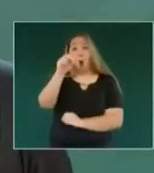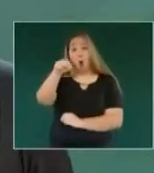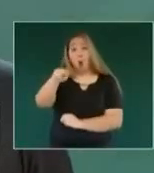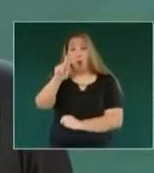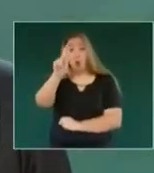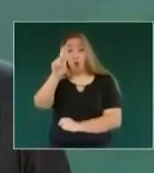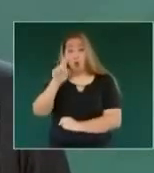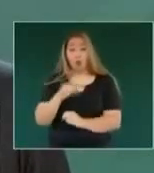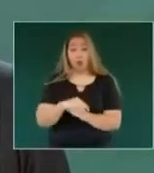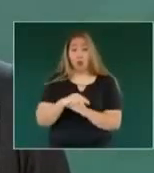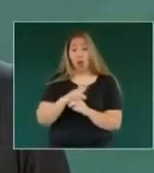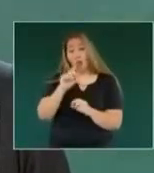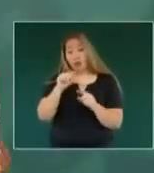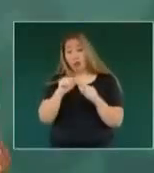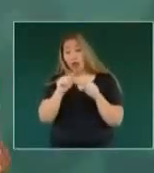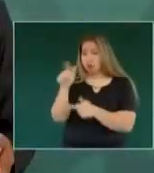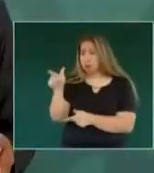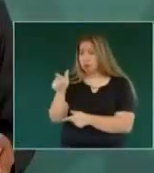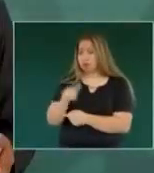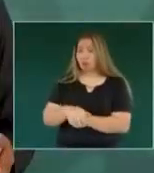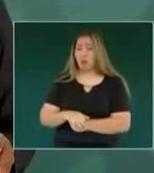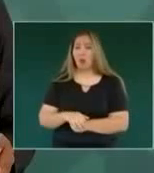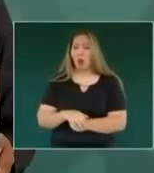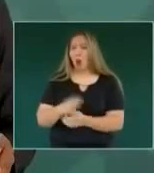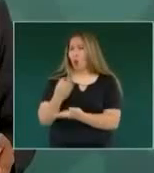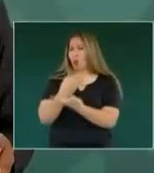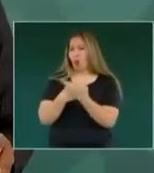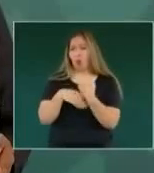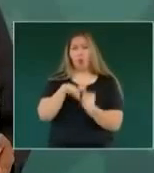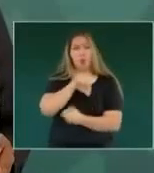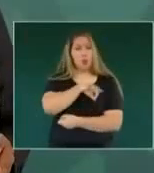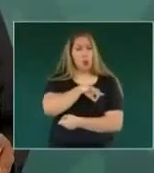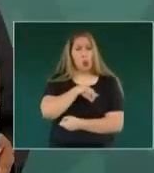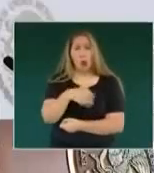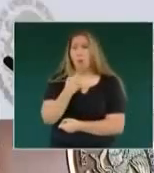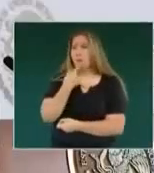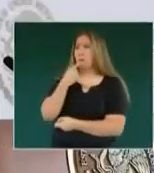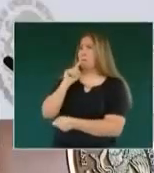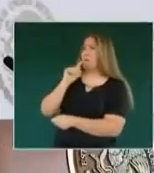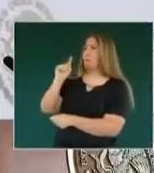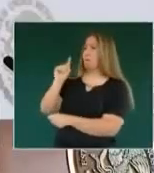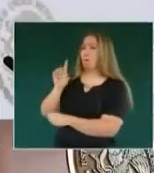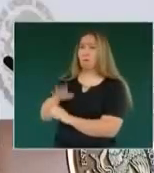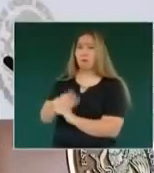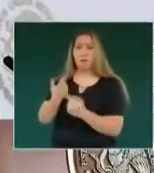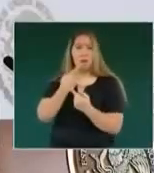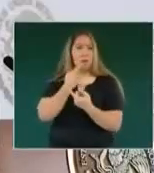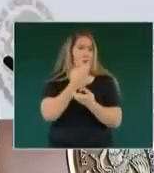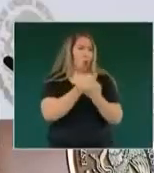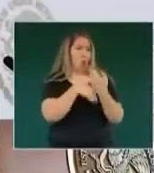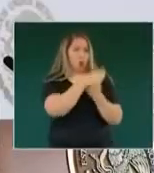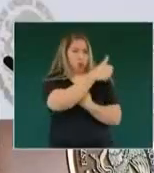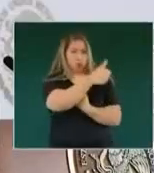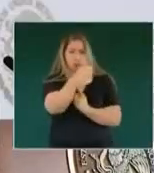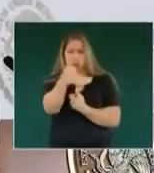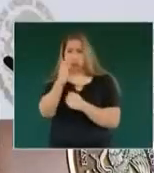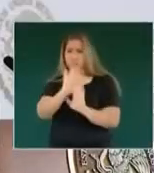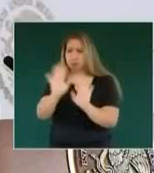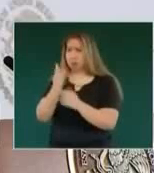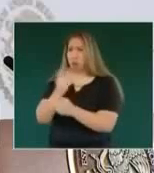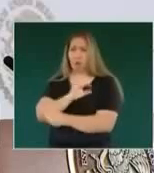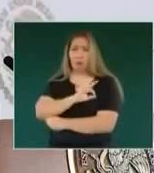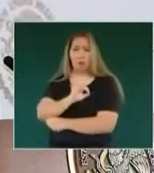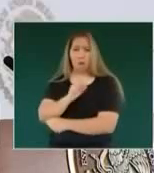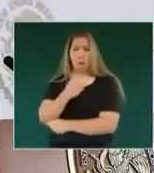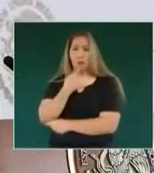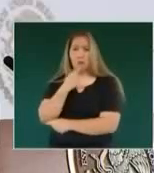yo también lo espero de todo corazón. Lo espero, pero hay fotos con despensas de Morena. Algunas, a